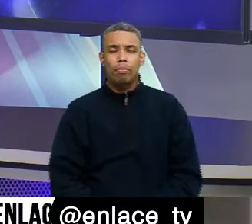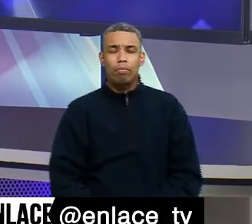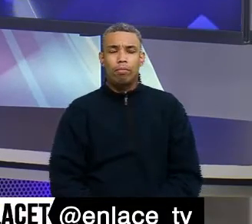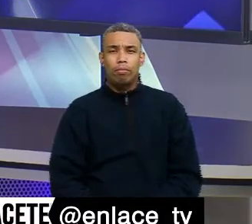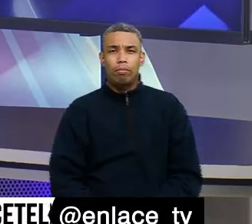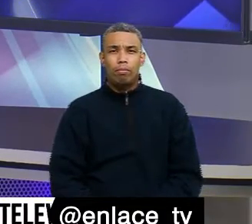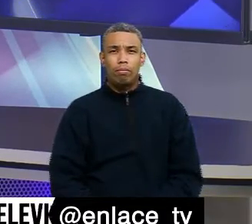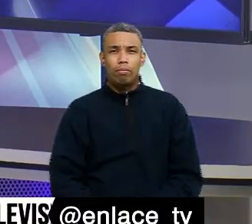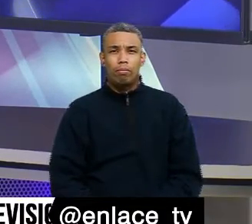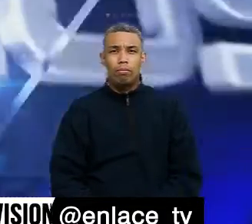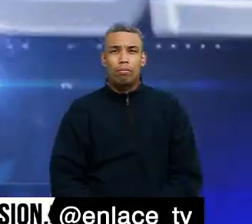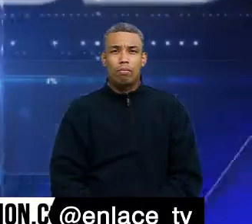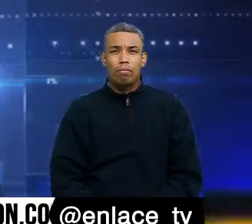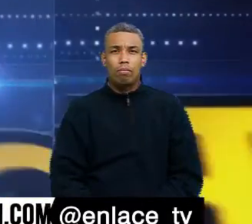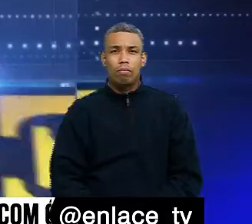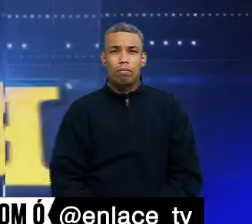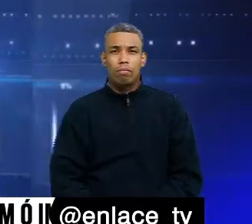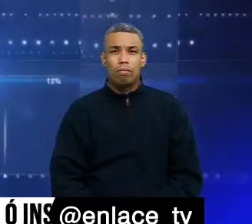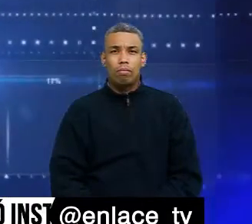región.